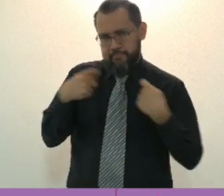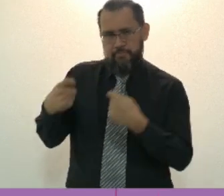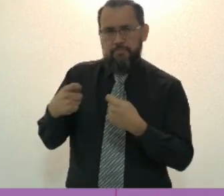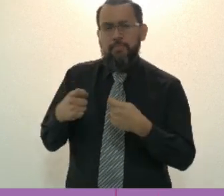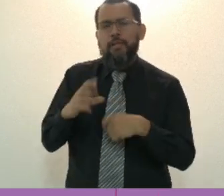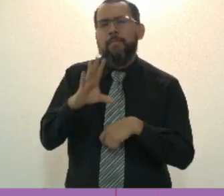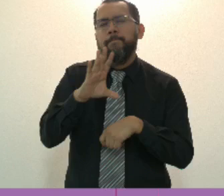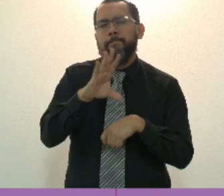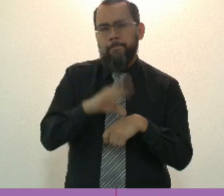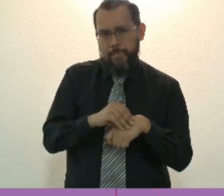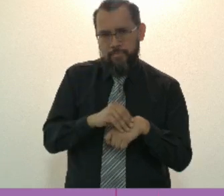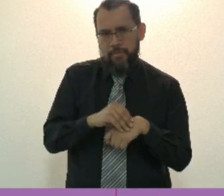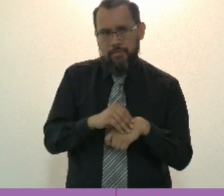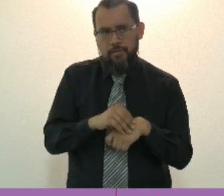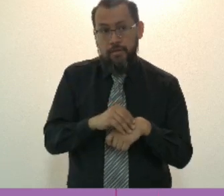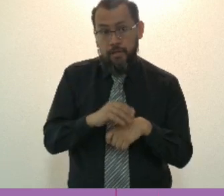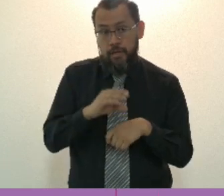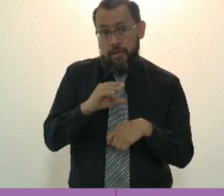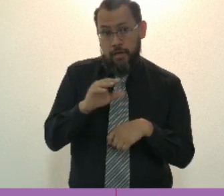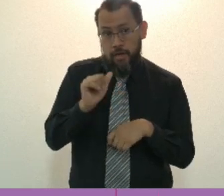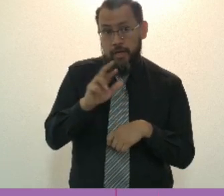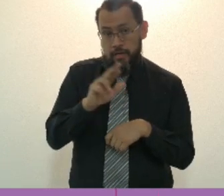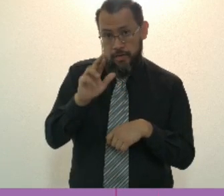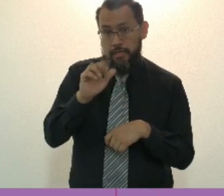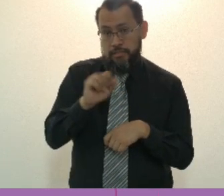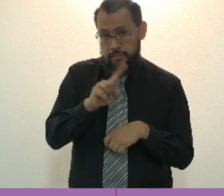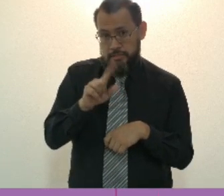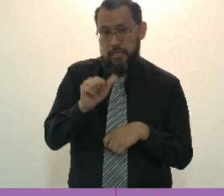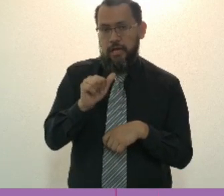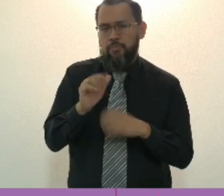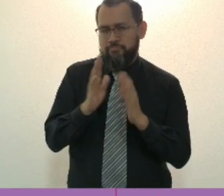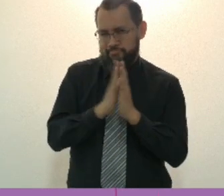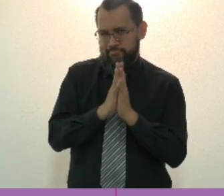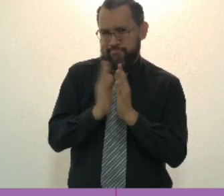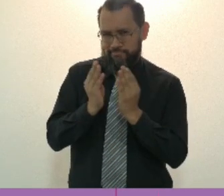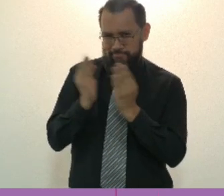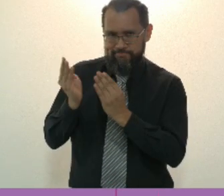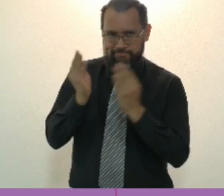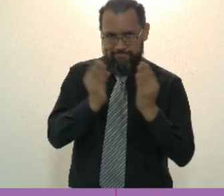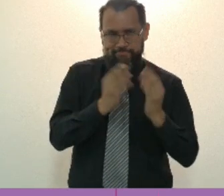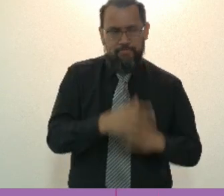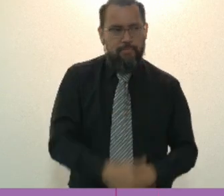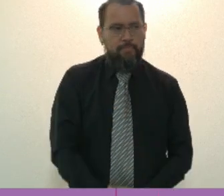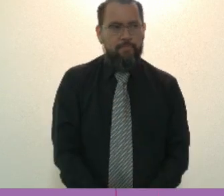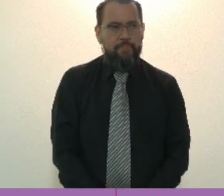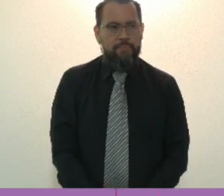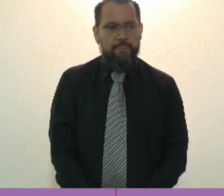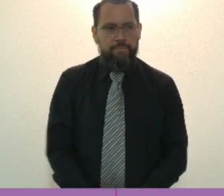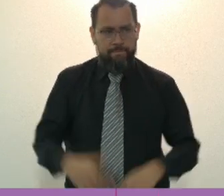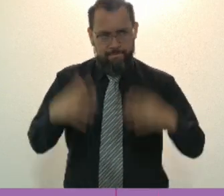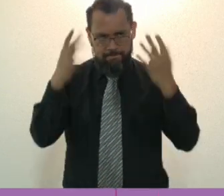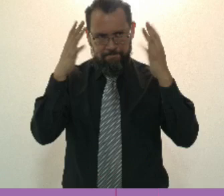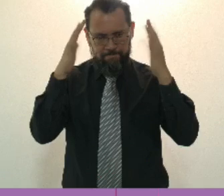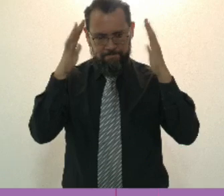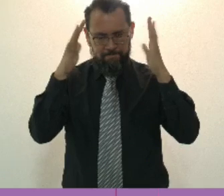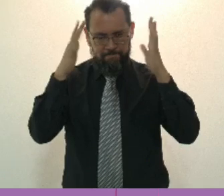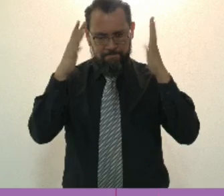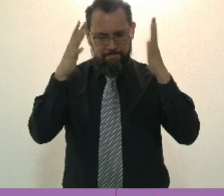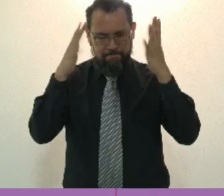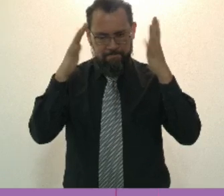Si me permite, doctor Carranza, por favor, muchas gracias a usted. Un gusto.